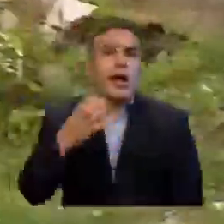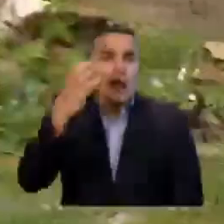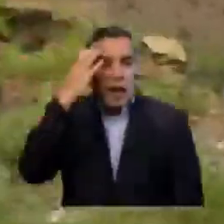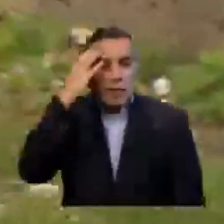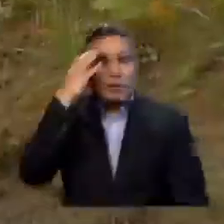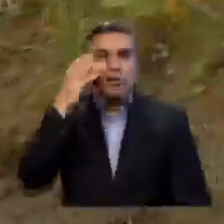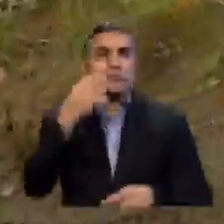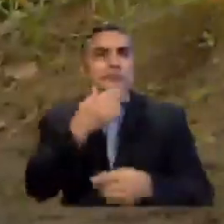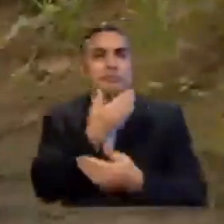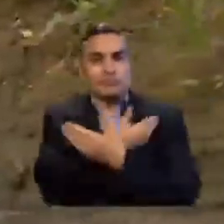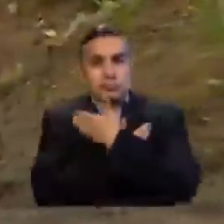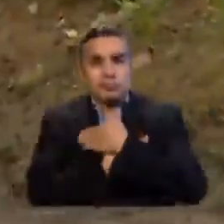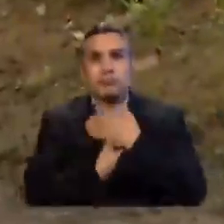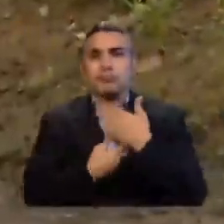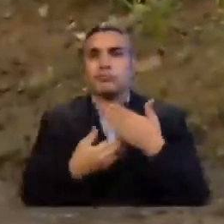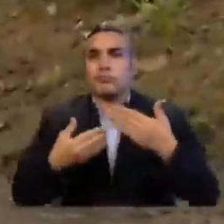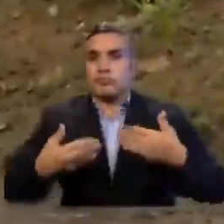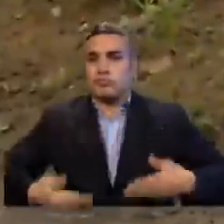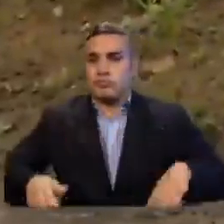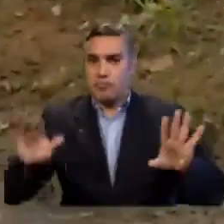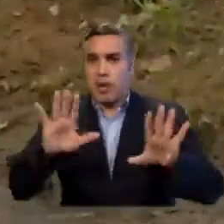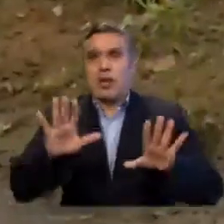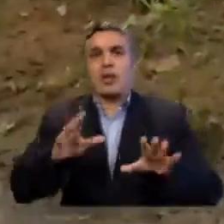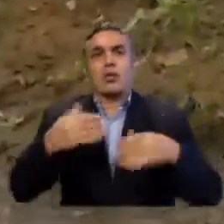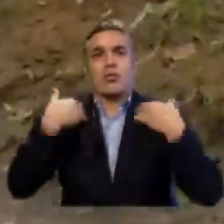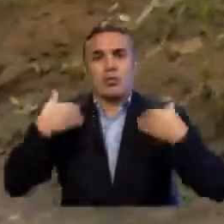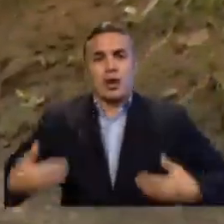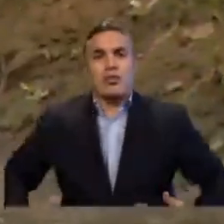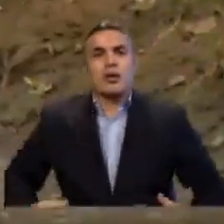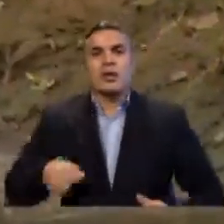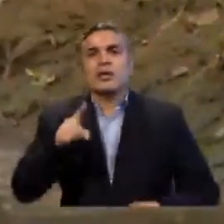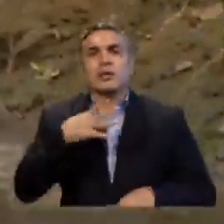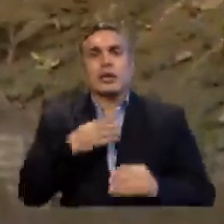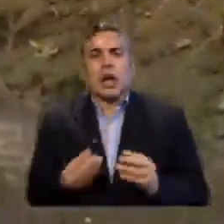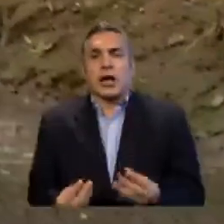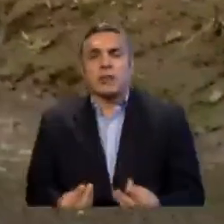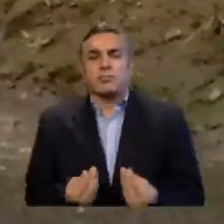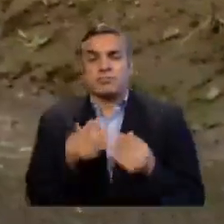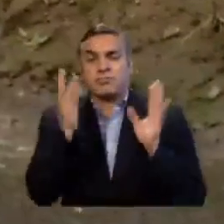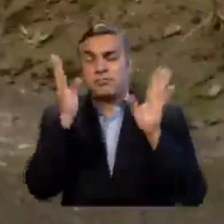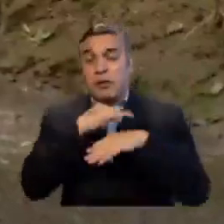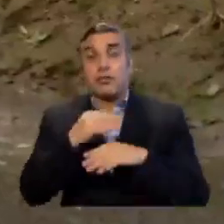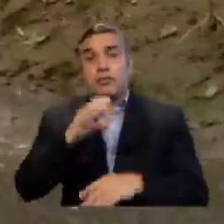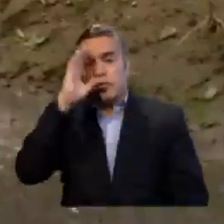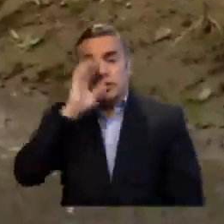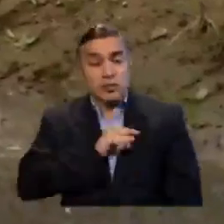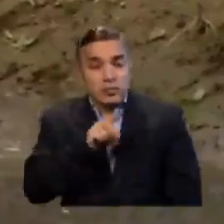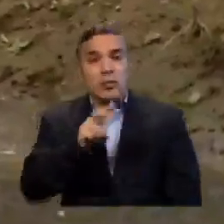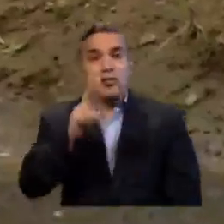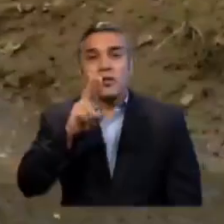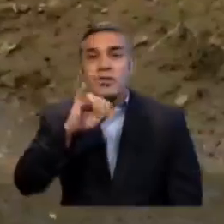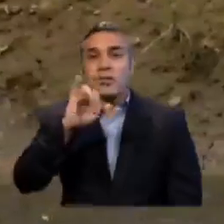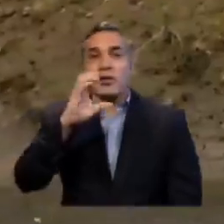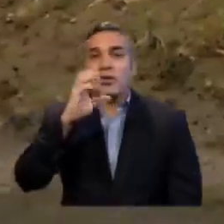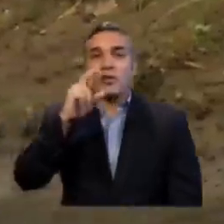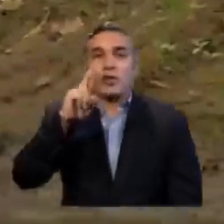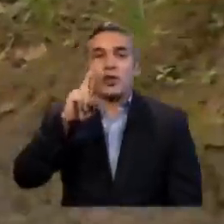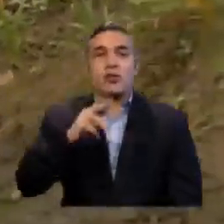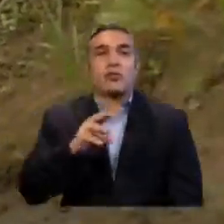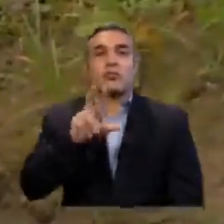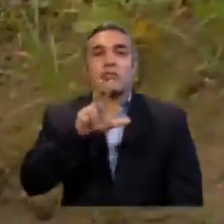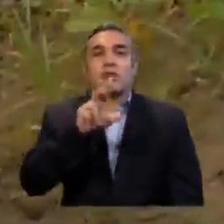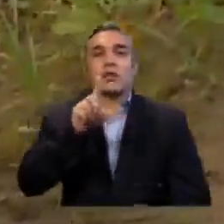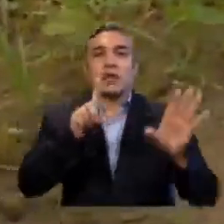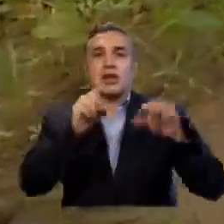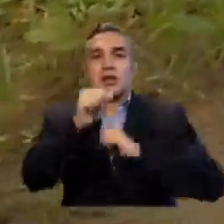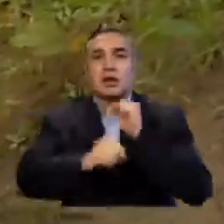y partes desmembradas del cuerpo de un hombre que estaba en estado de putrefacción. La policía lo identificó como Víctor Leonardo Balseca Merino, de